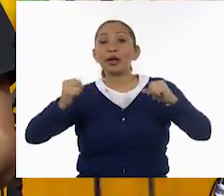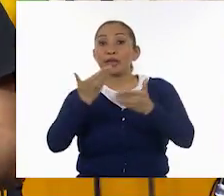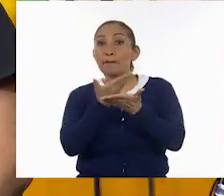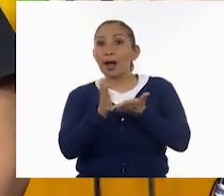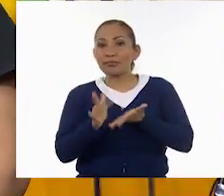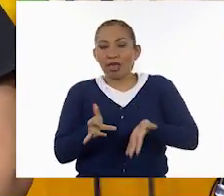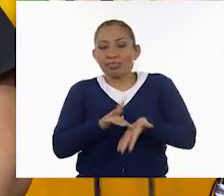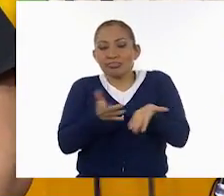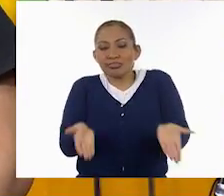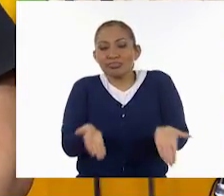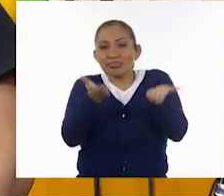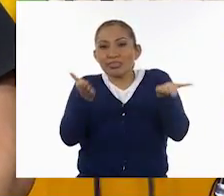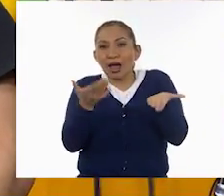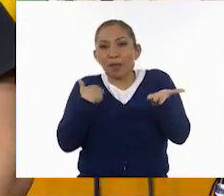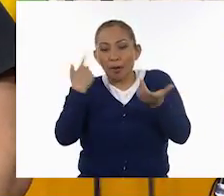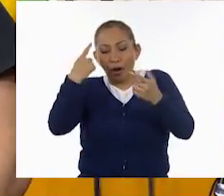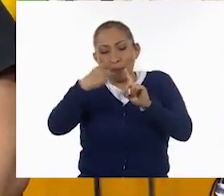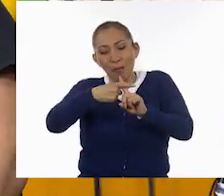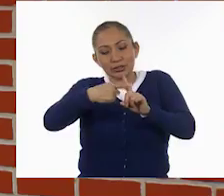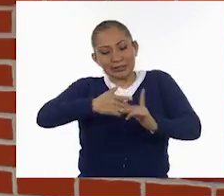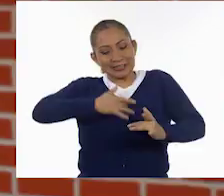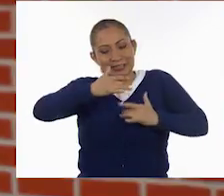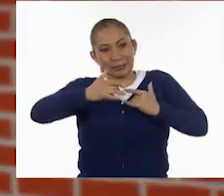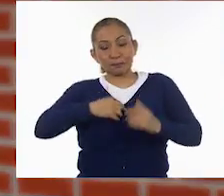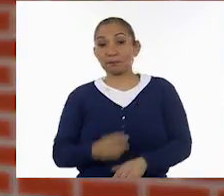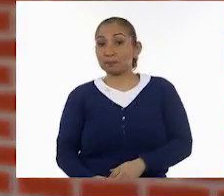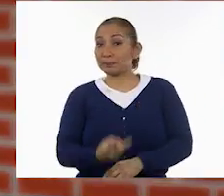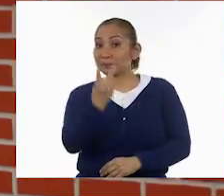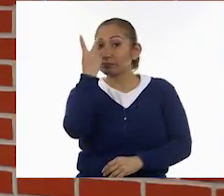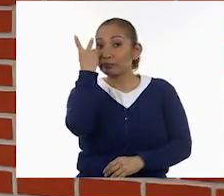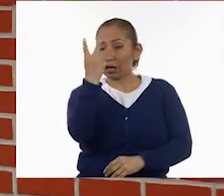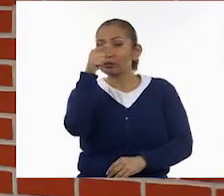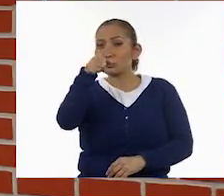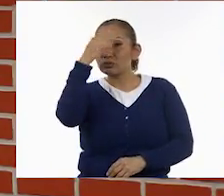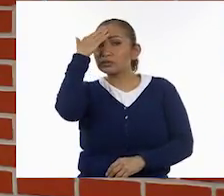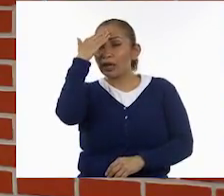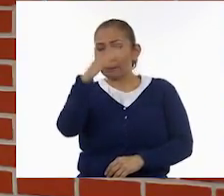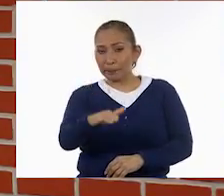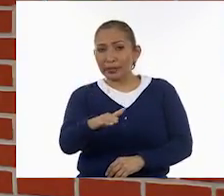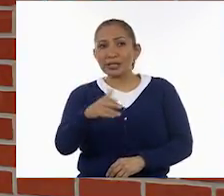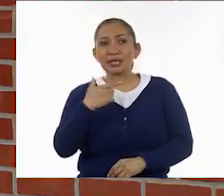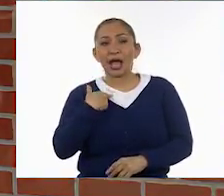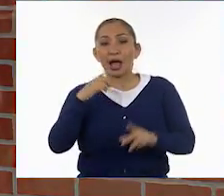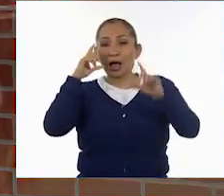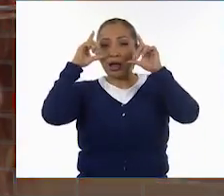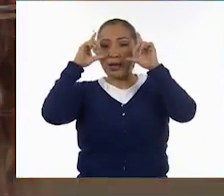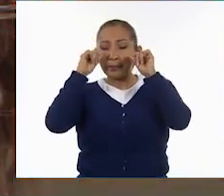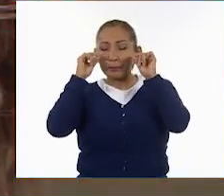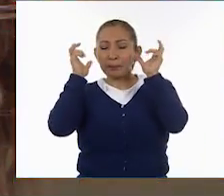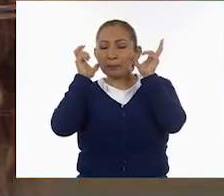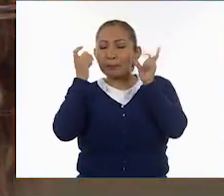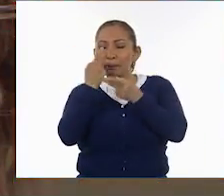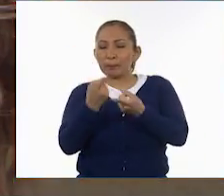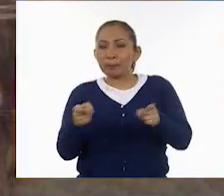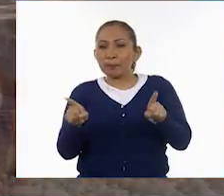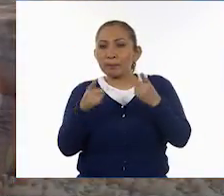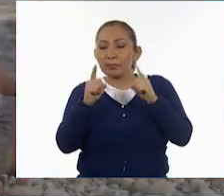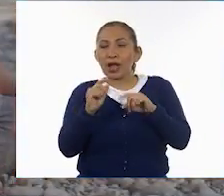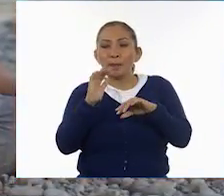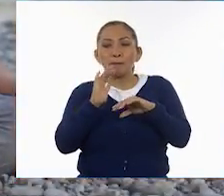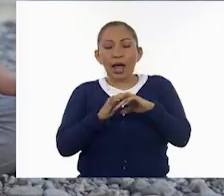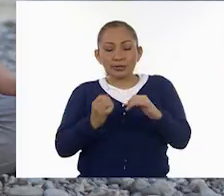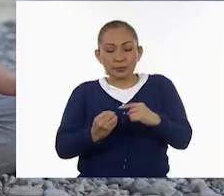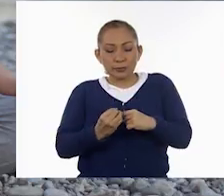los estimula a tener conductas positivas. 2. ¿Sabías que al cerrar los ojos cuando escuchamos música aumenta